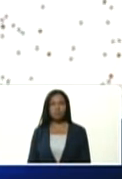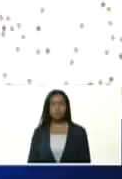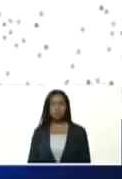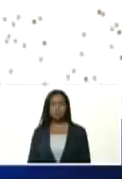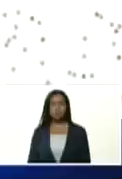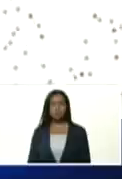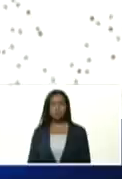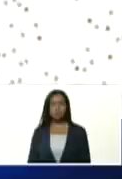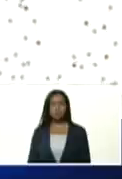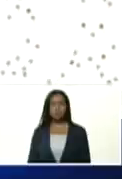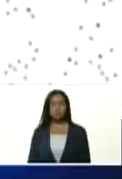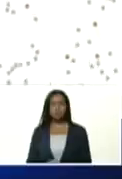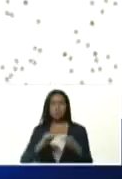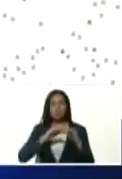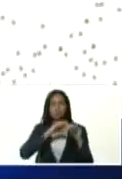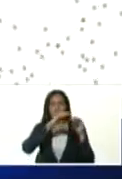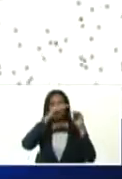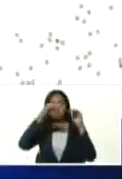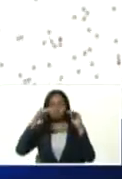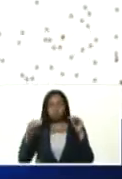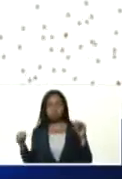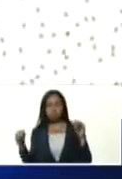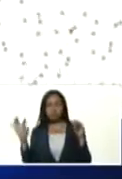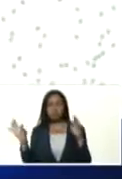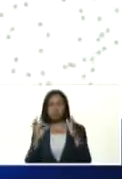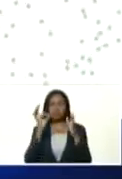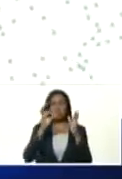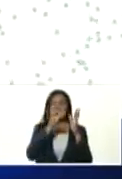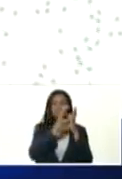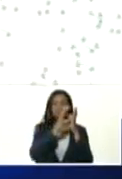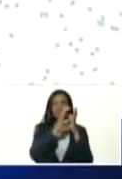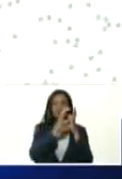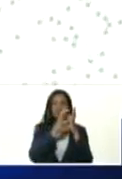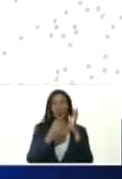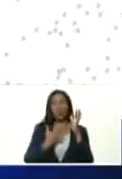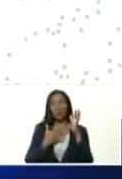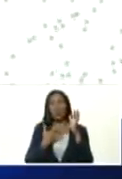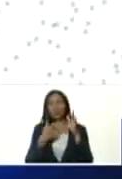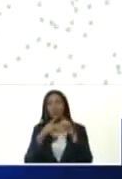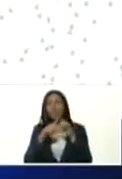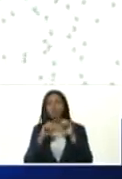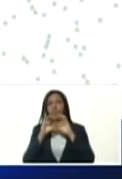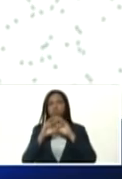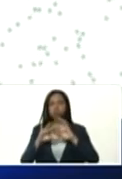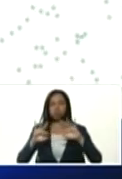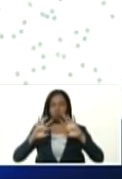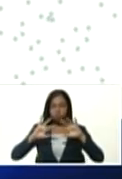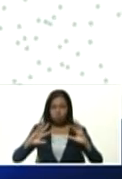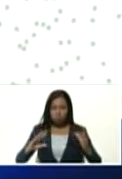Y la curva de infección se hace pandémica.